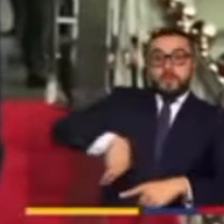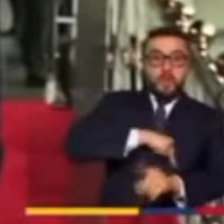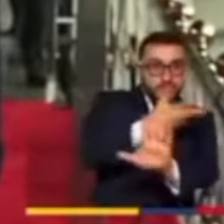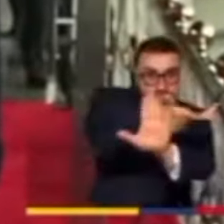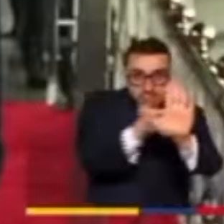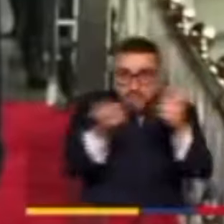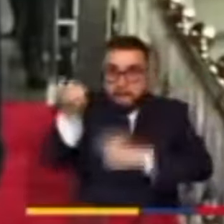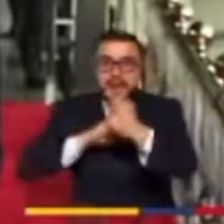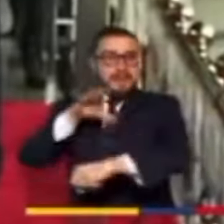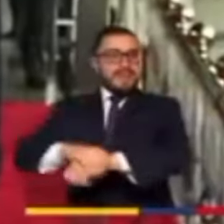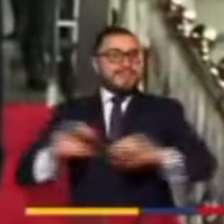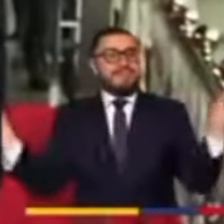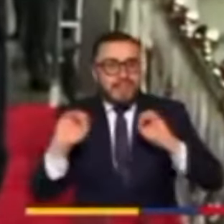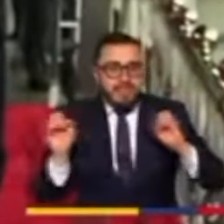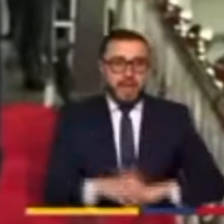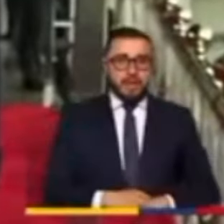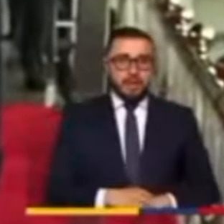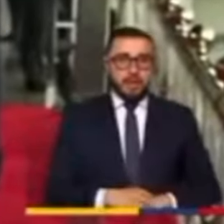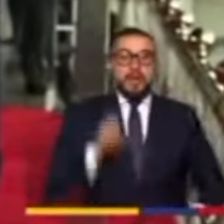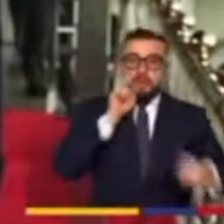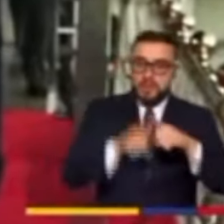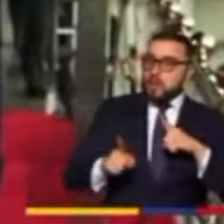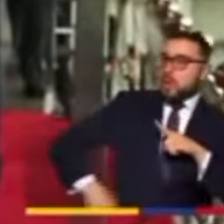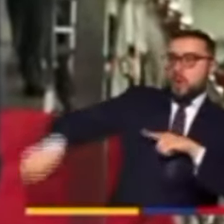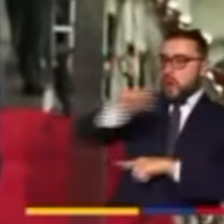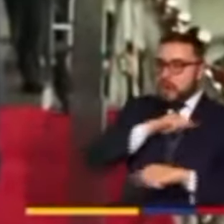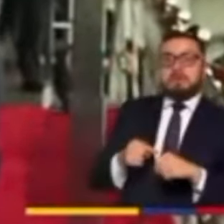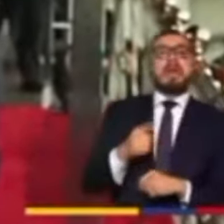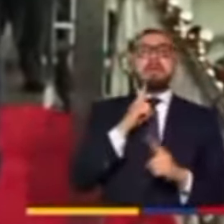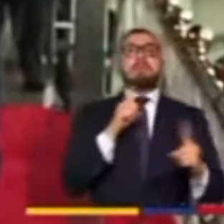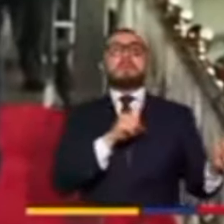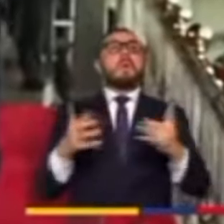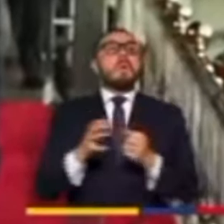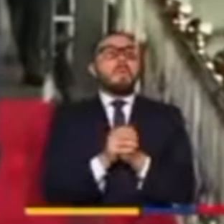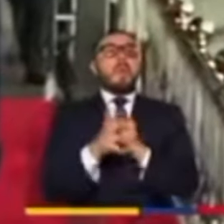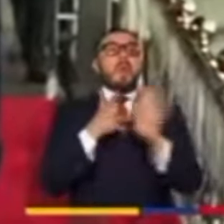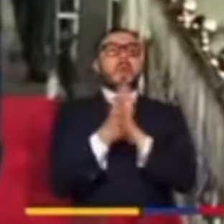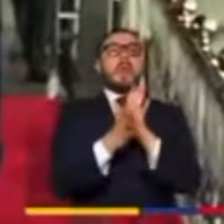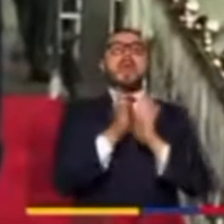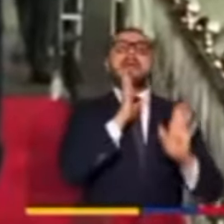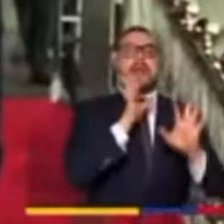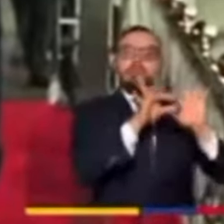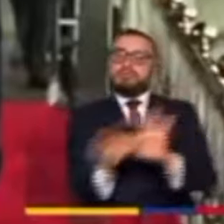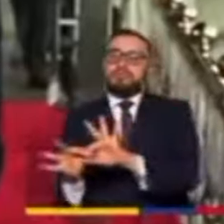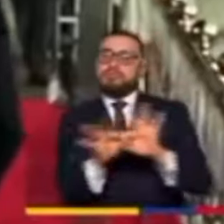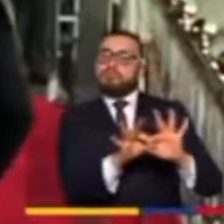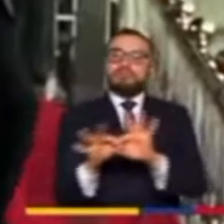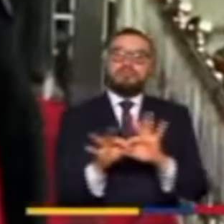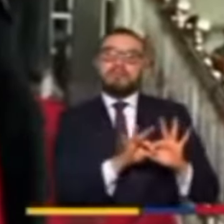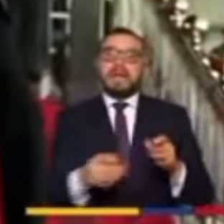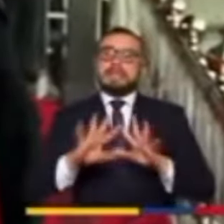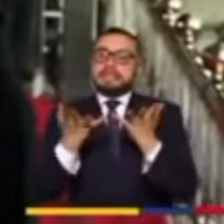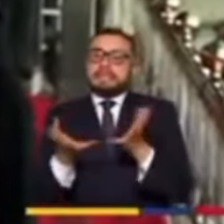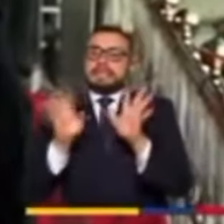capturemos contrabandistas, para que no hagamos que los contrabandistas digan cuáles eran las relaciones con senadores y